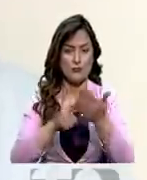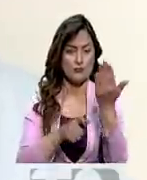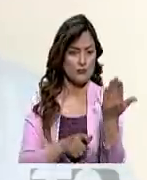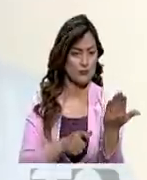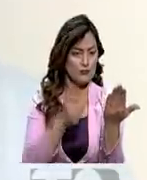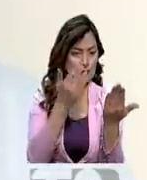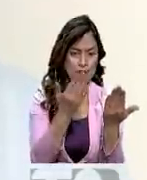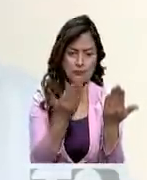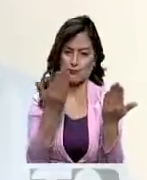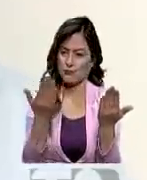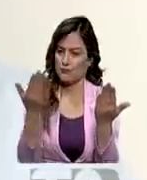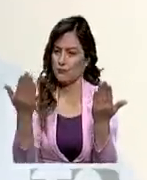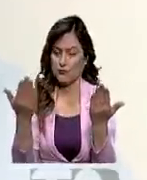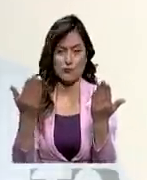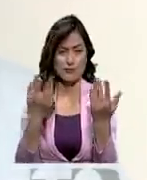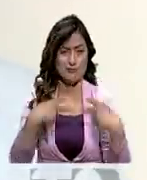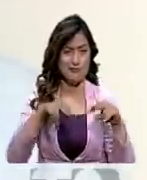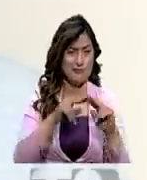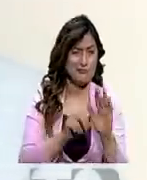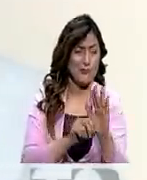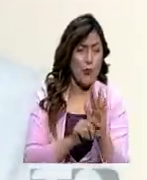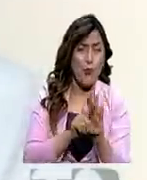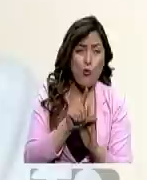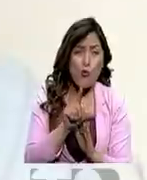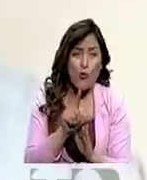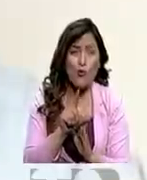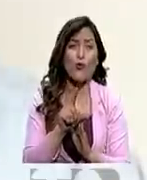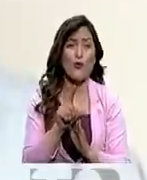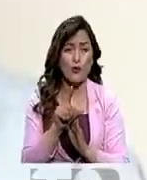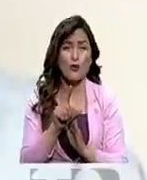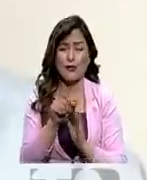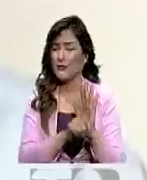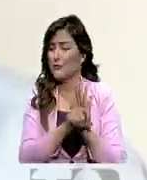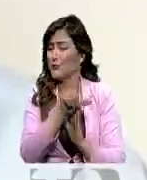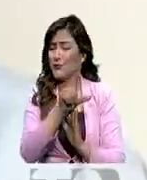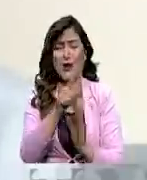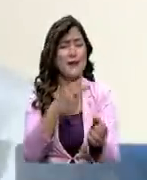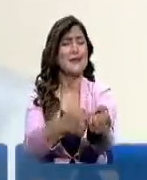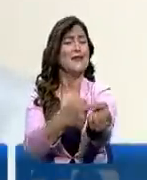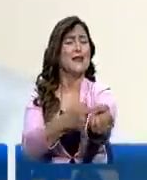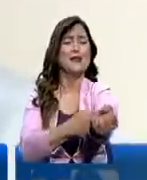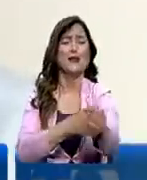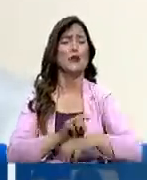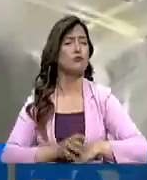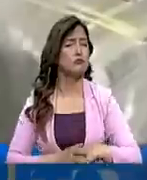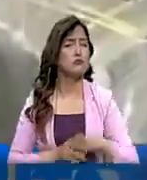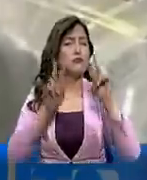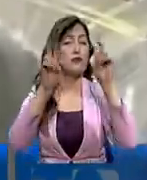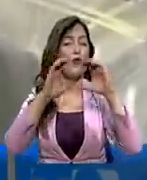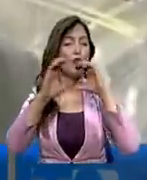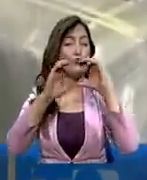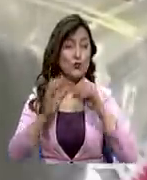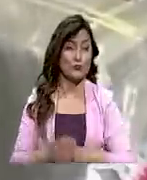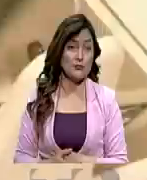costos realmente altos frente a lo que debería estar en el mercado. Y sobre todo, temas que tienen que ver con comunicación.